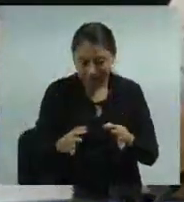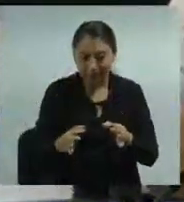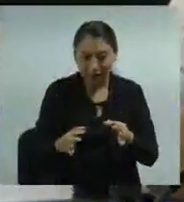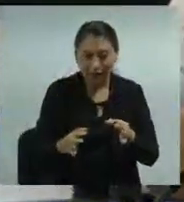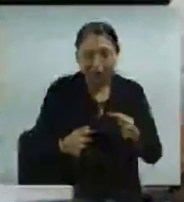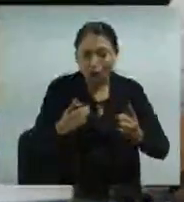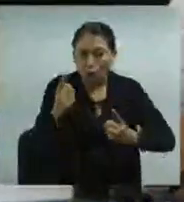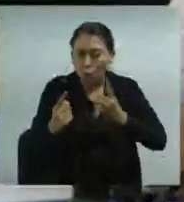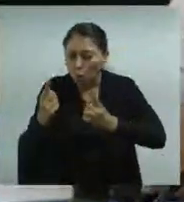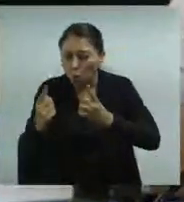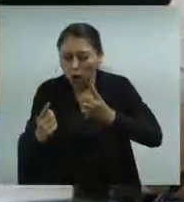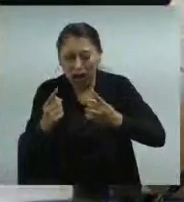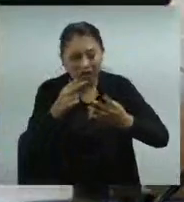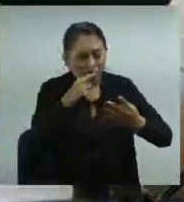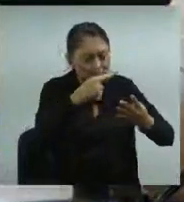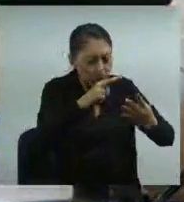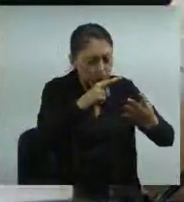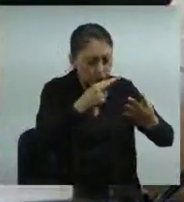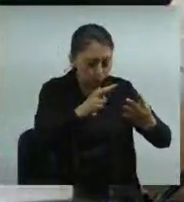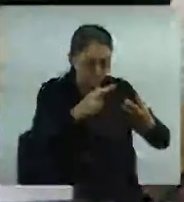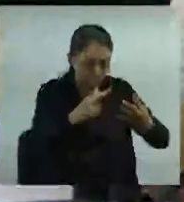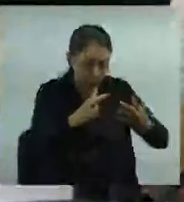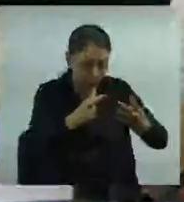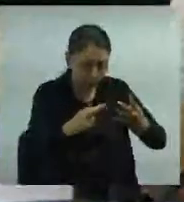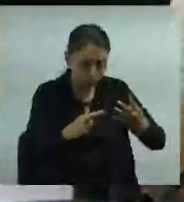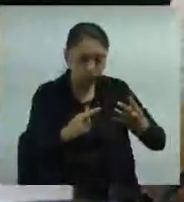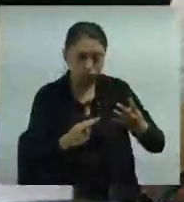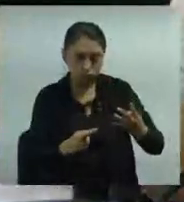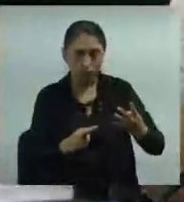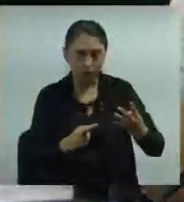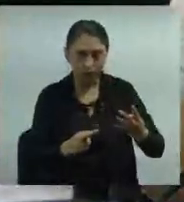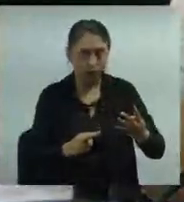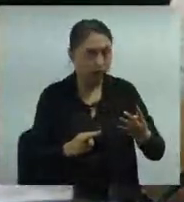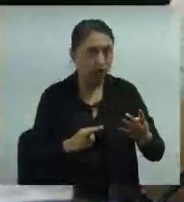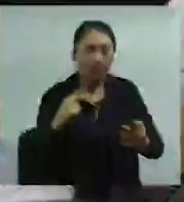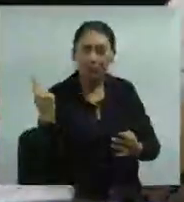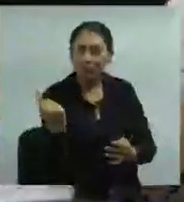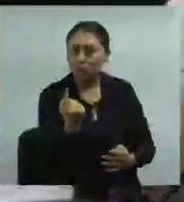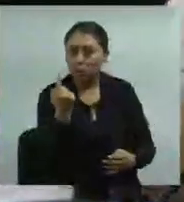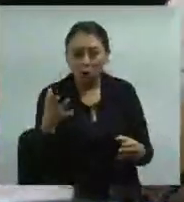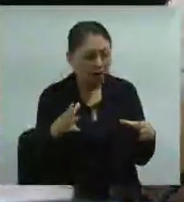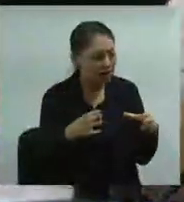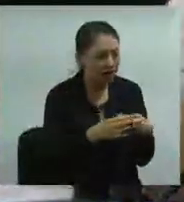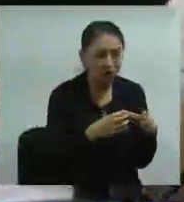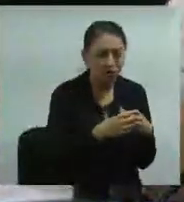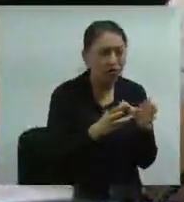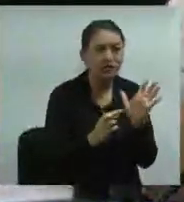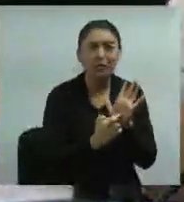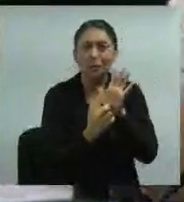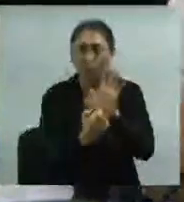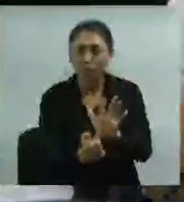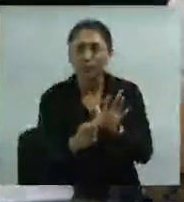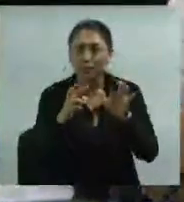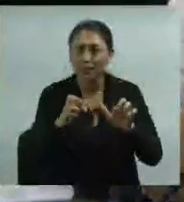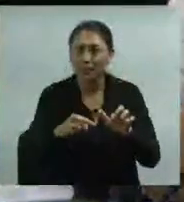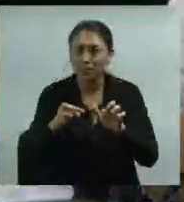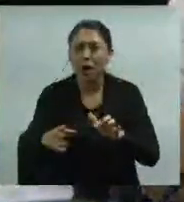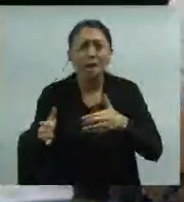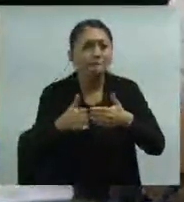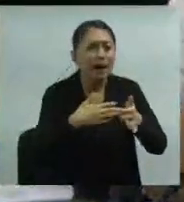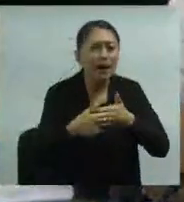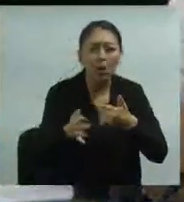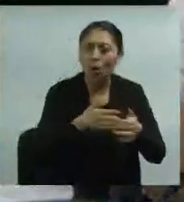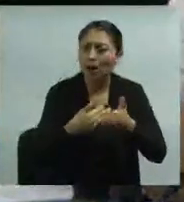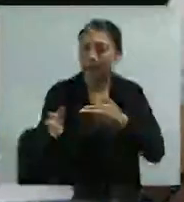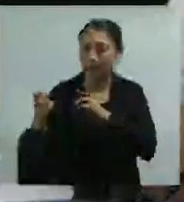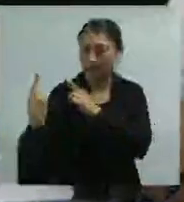aspectos que van a calificar, y eso ha estado presente en todas las comisiones de postulación para cualquier tipo de cargo. El tema